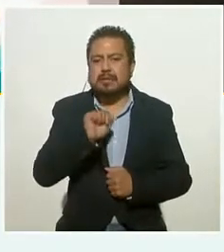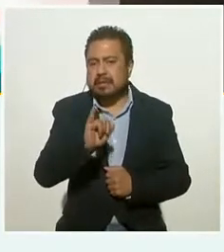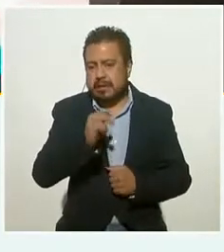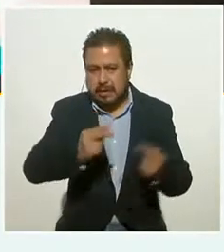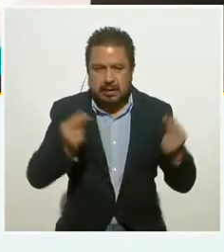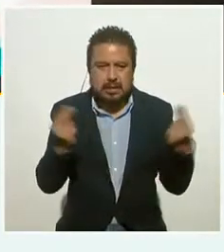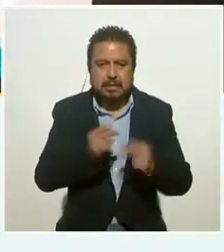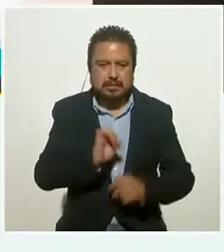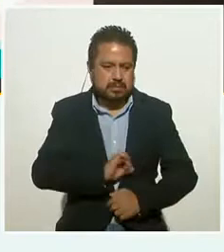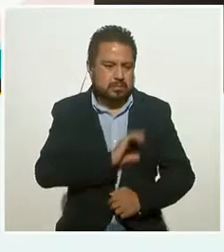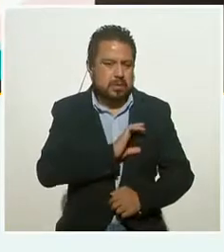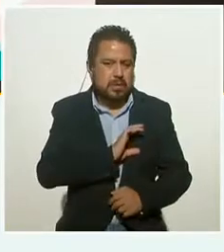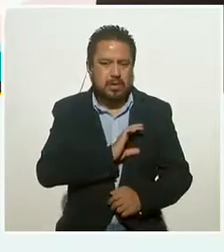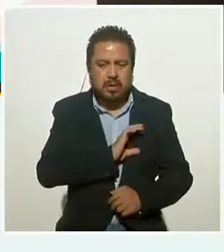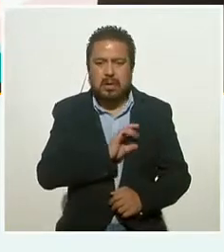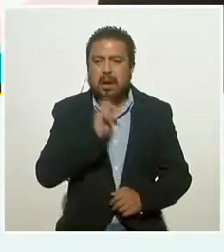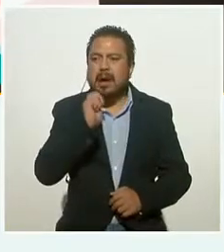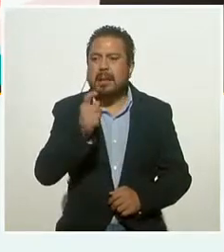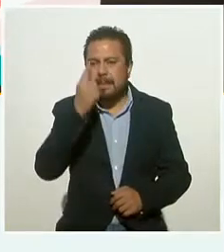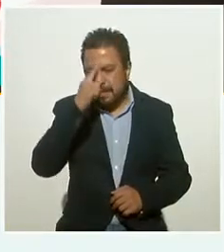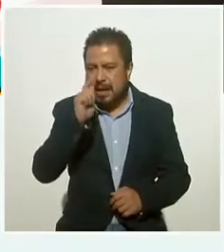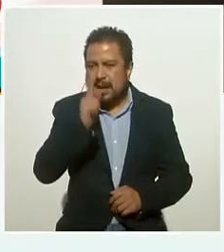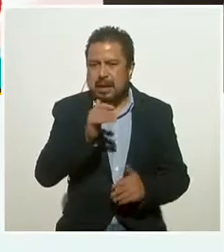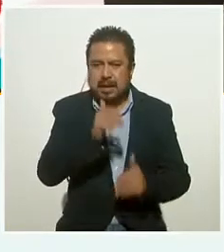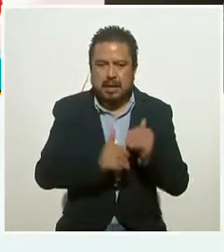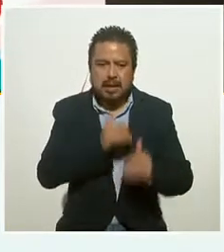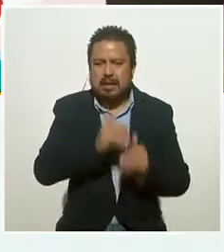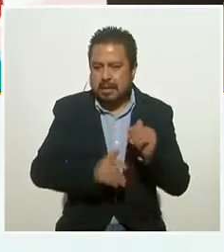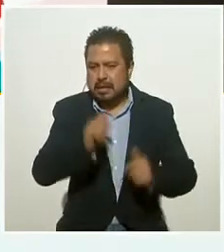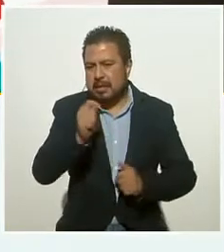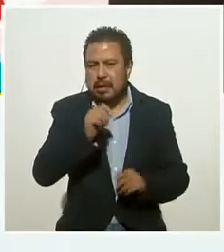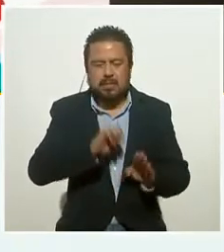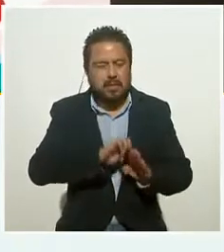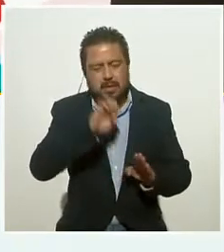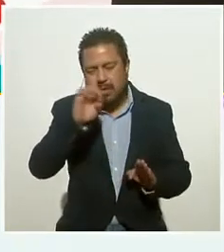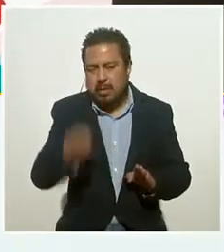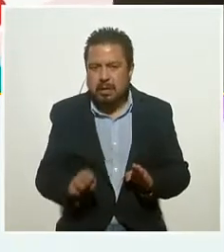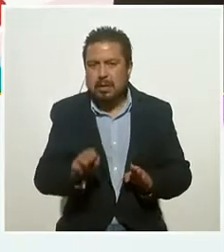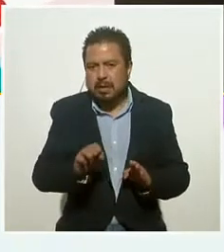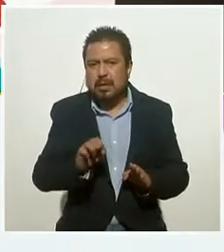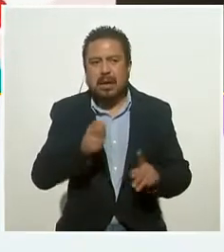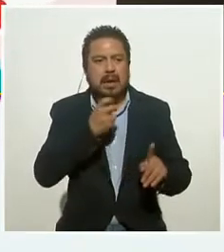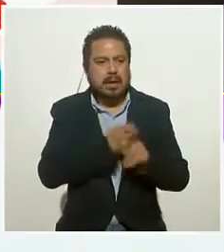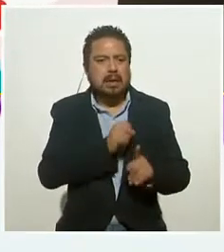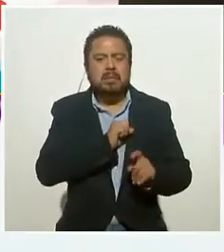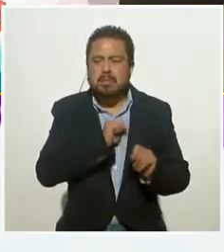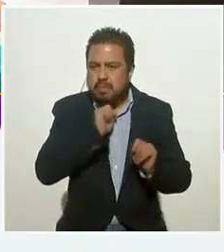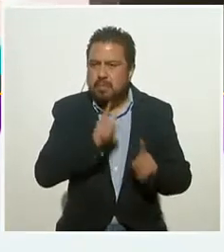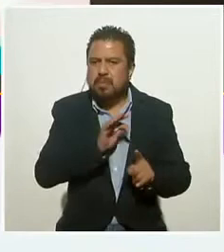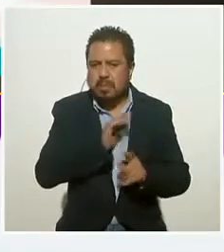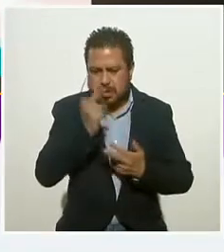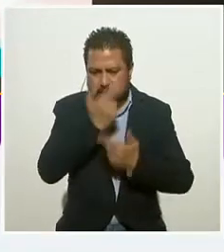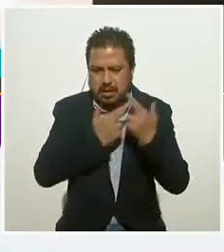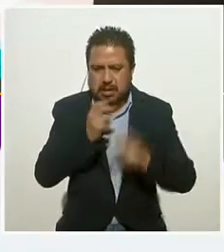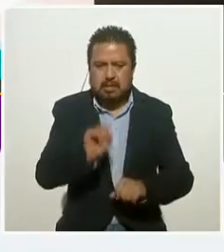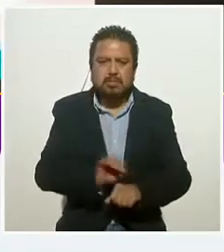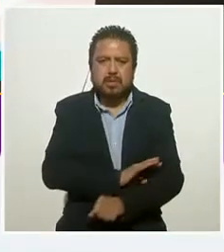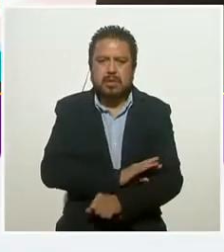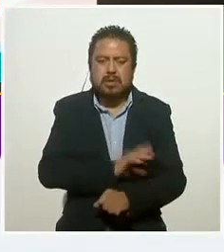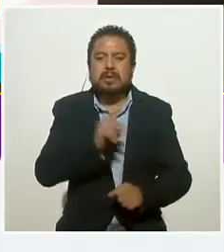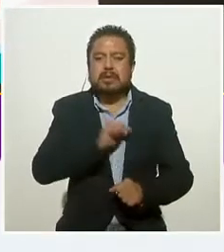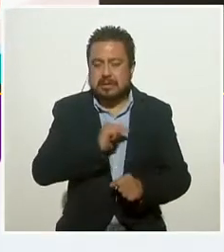necesito nutrir mi motivación para terminar una tarea, por ejemplo, entonces ahí puedo también regular mis emociones.